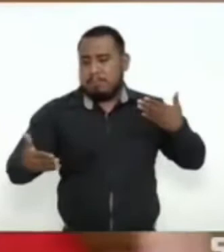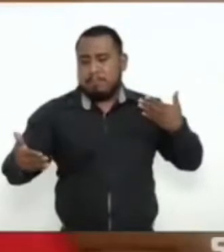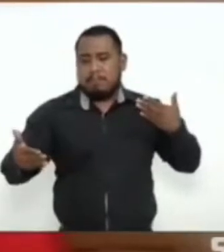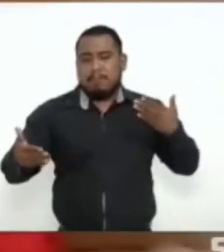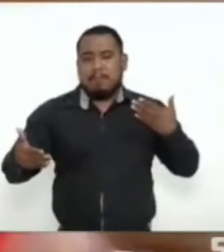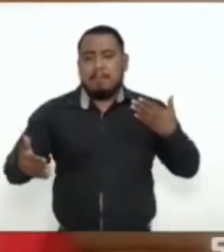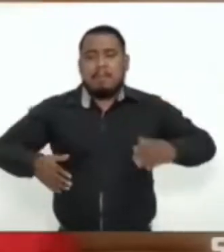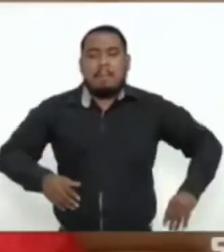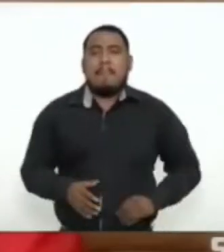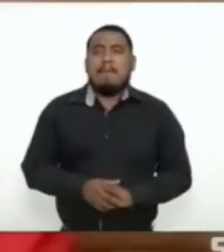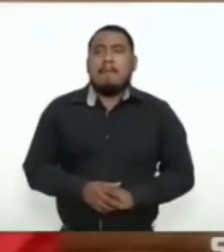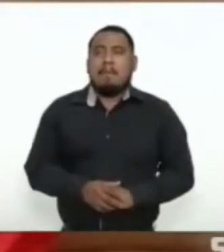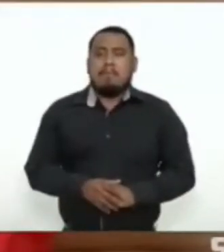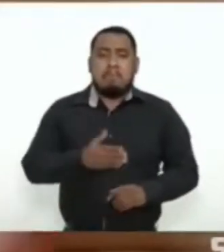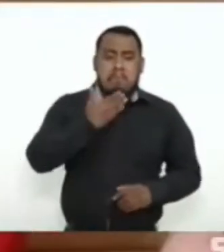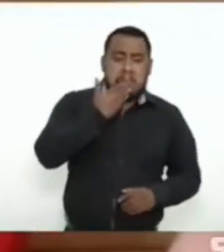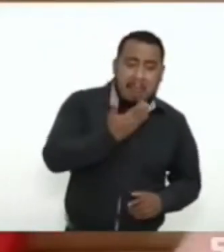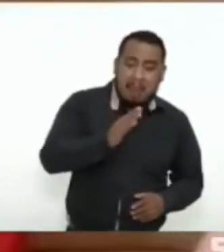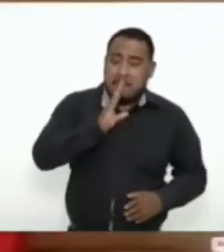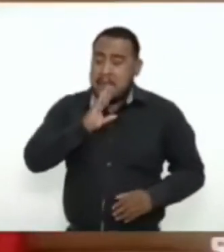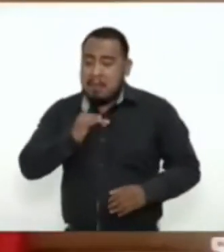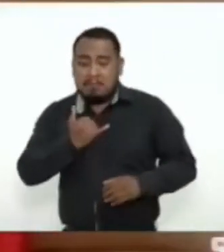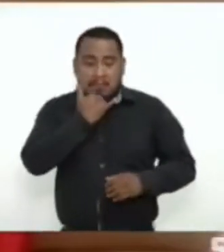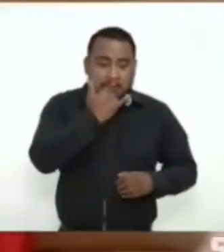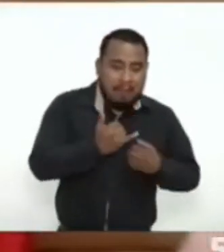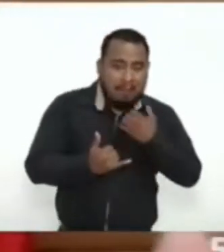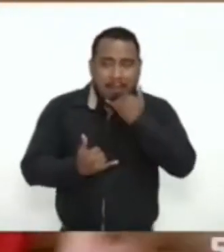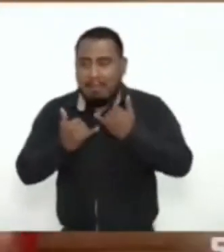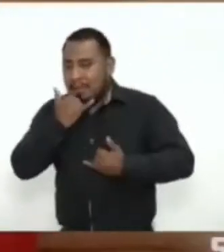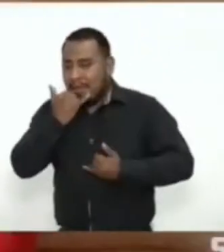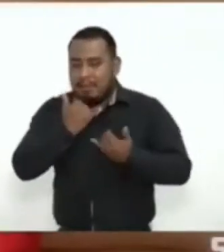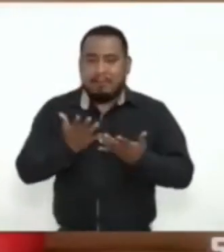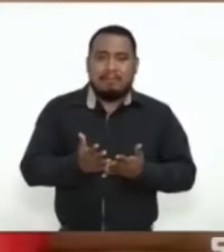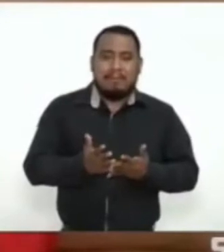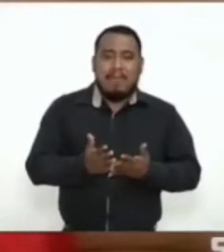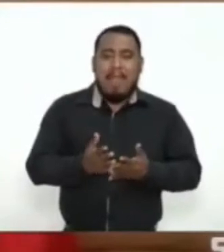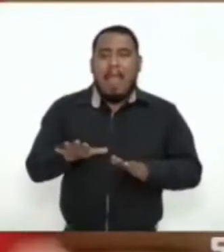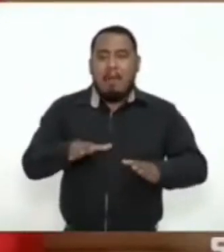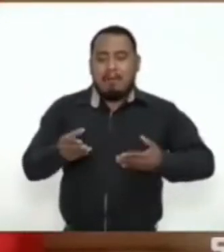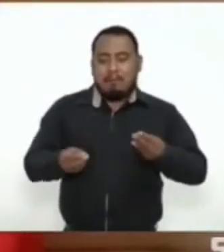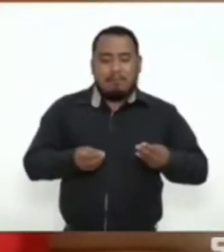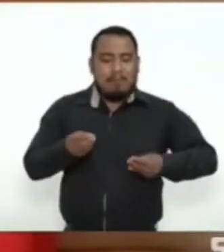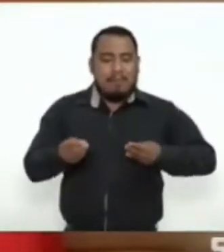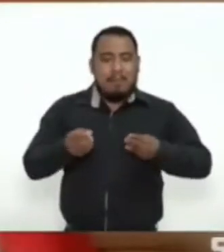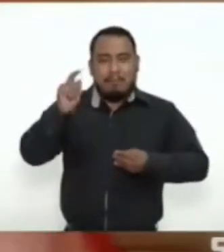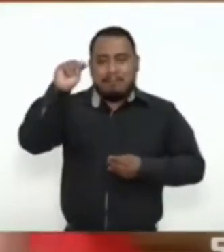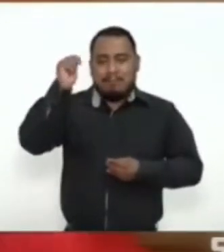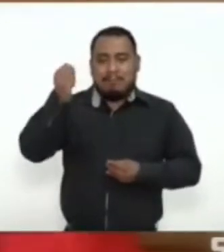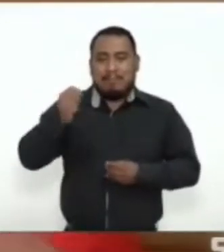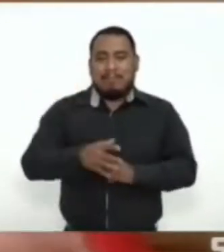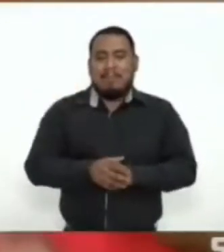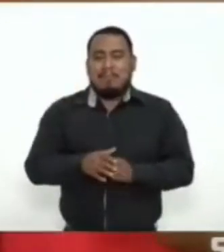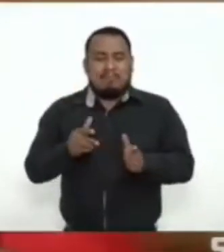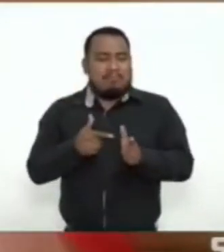picando, fallando, acertando. Ahora podemos dominar la tecnología y podemos ser muy creativos y